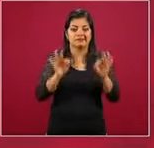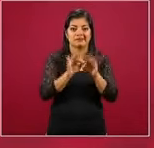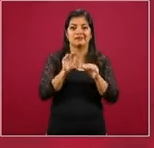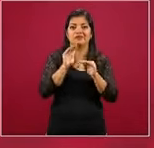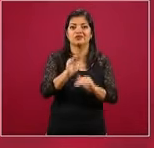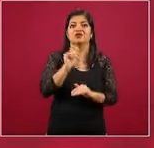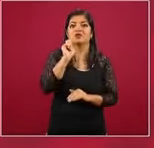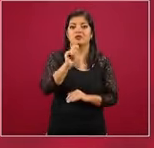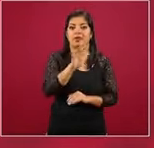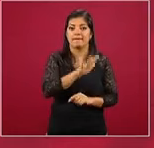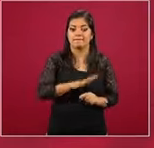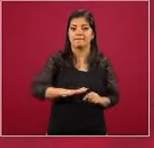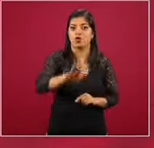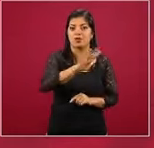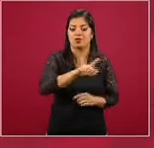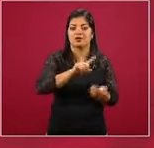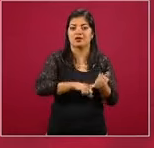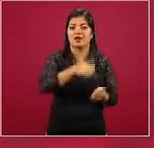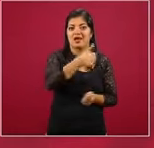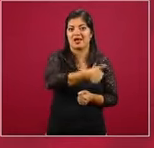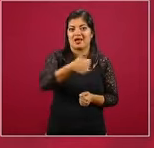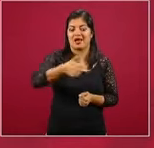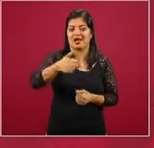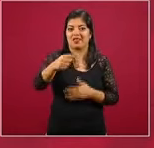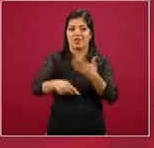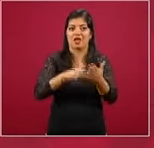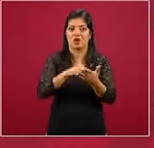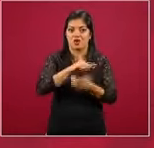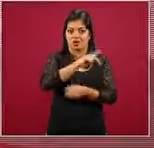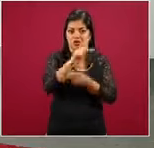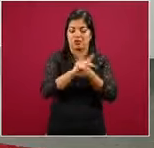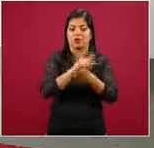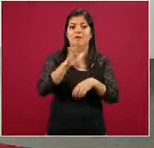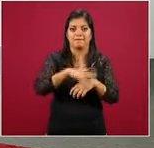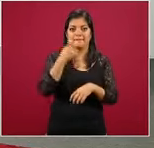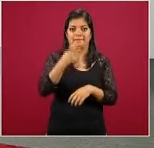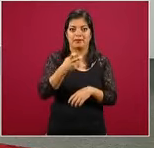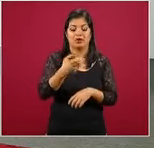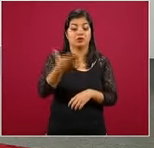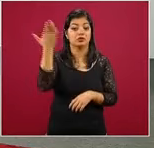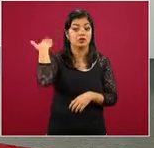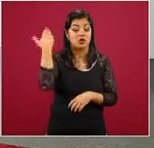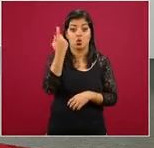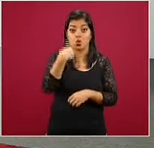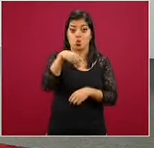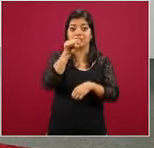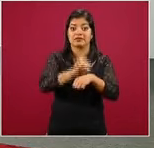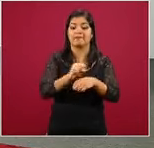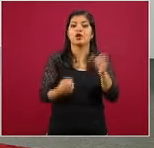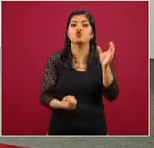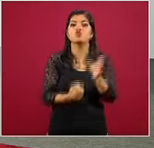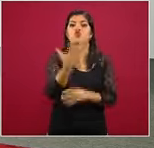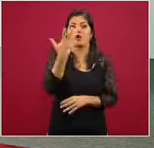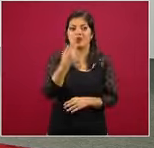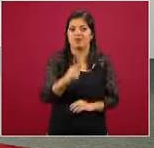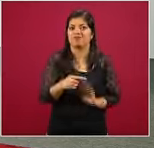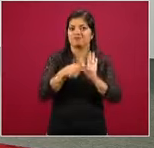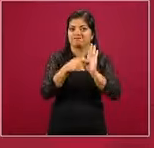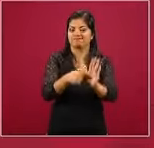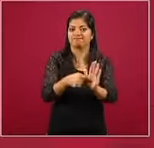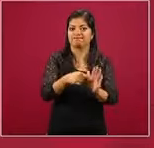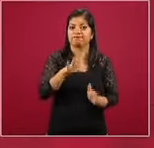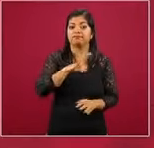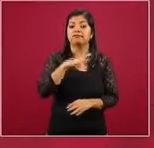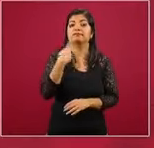para la población en cada lugar del país. Y por eso entramos desde hace una semana en este esquema en donde estamos enfatizando lo